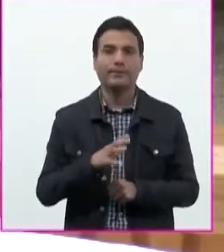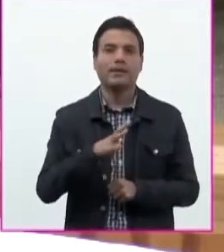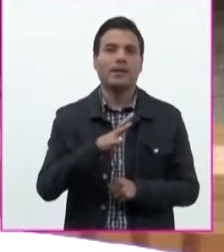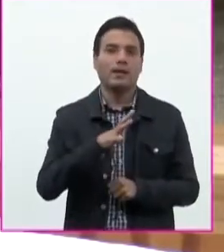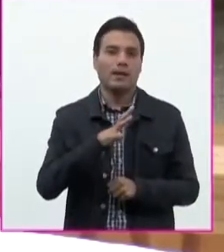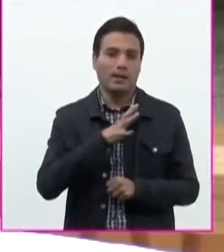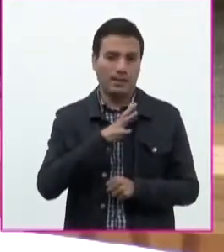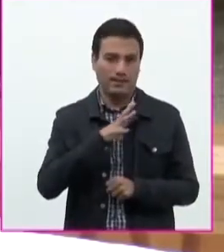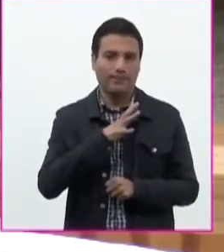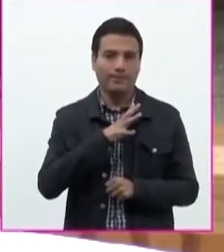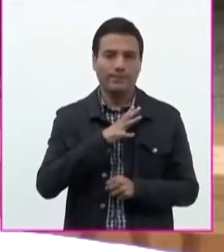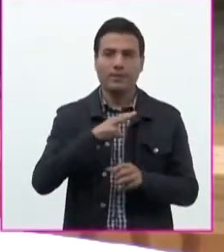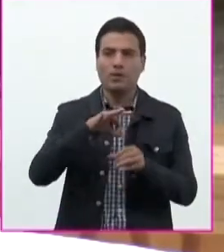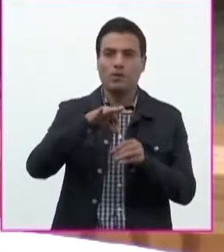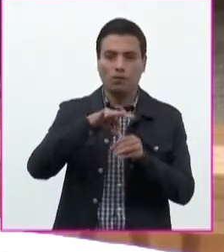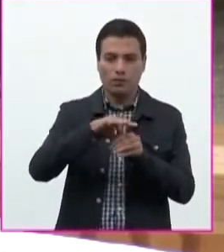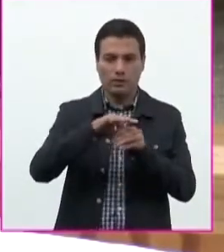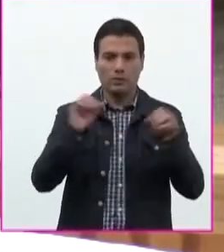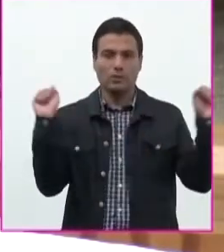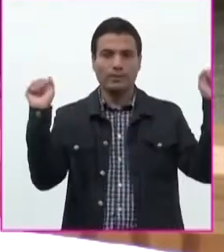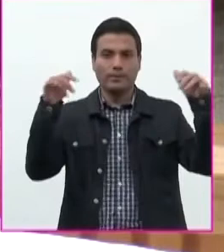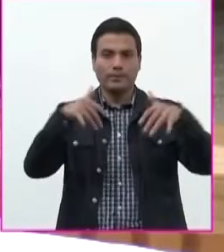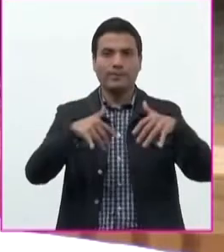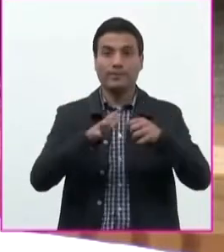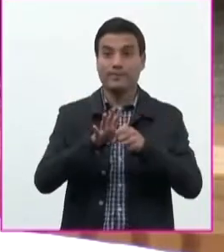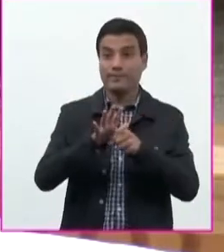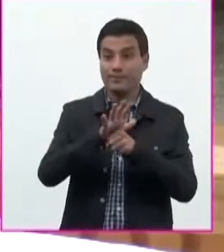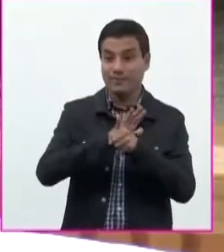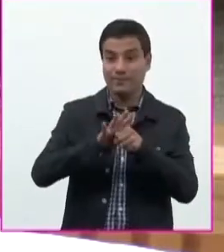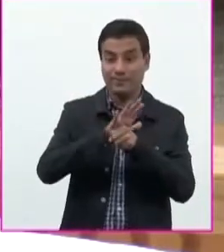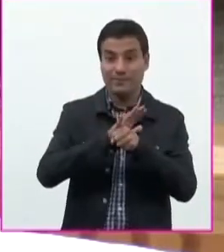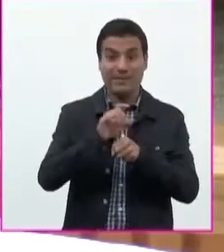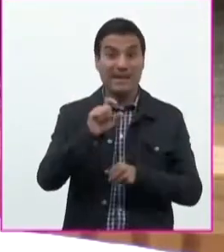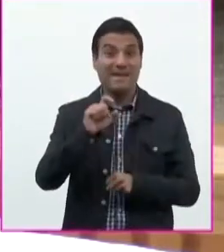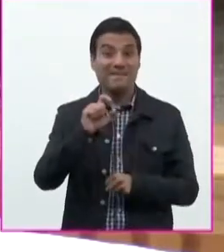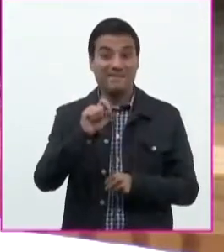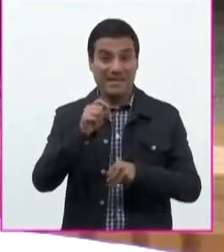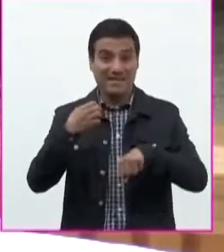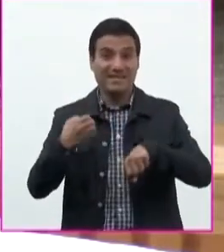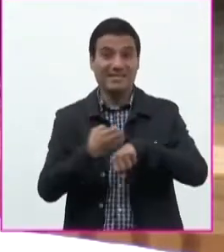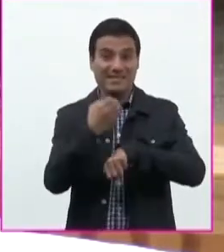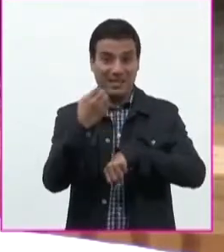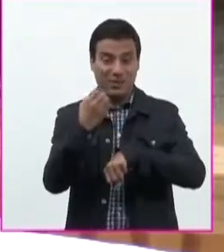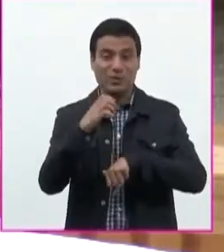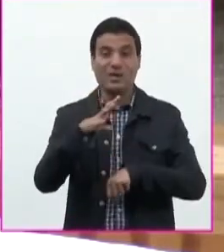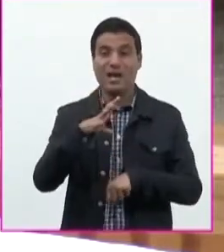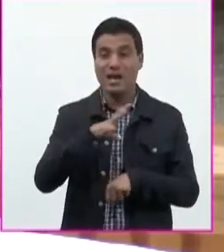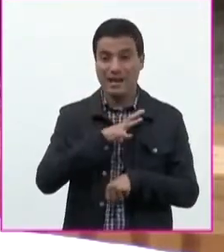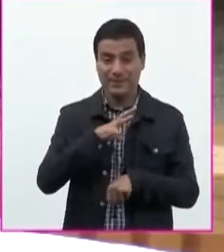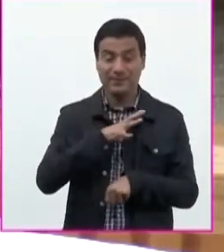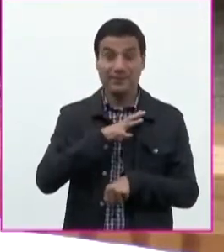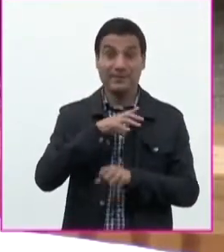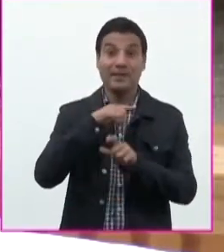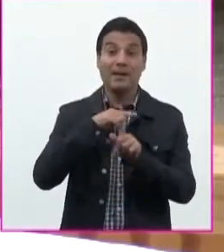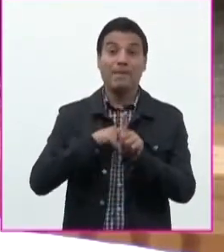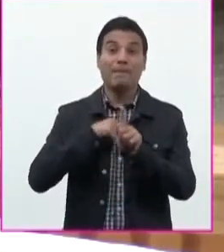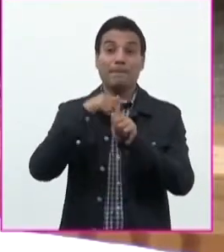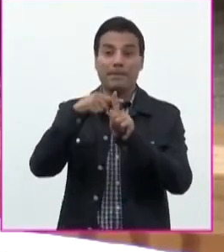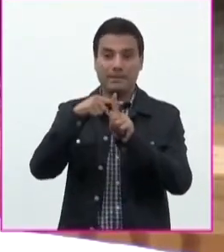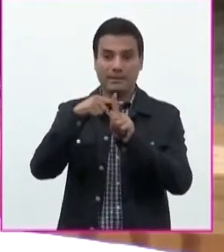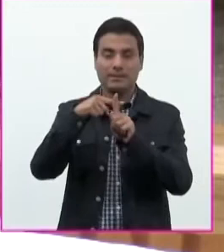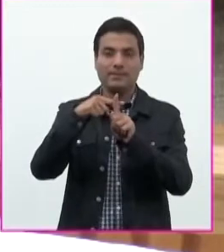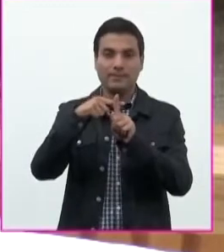procesos electorales locales en 20 estados más el arranque del proceso electoral